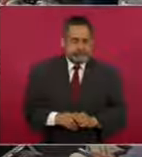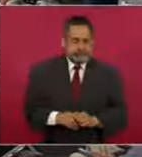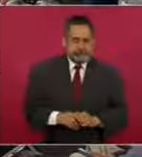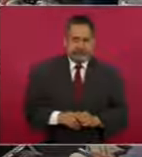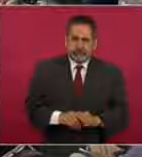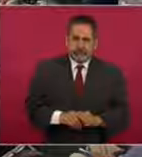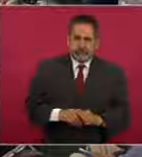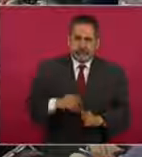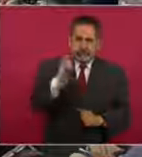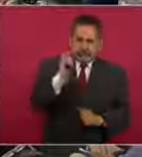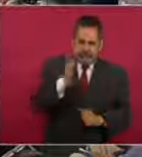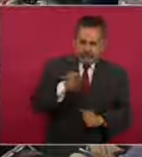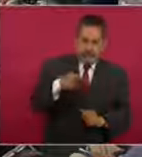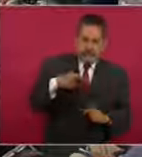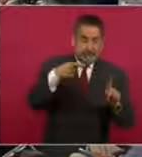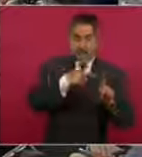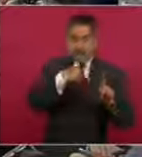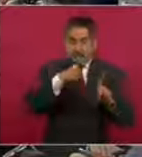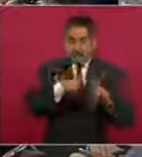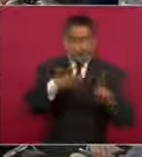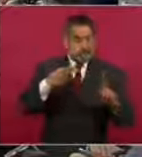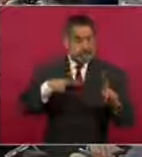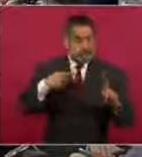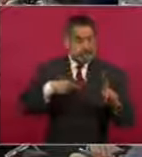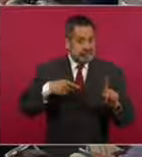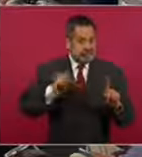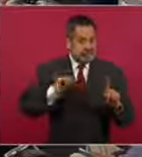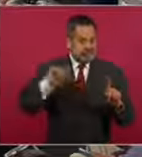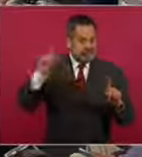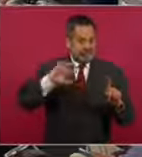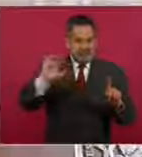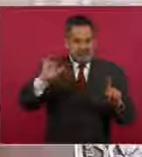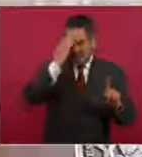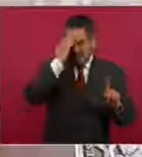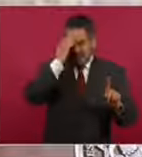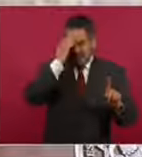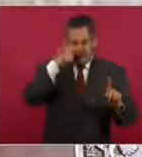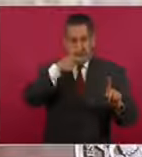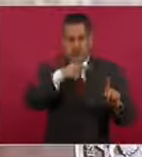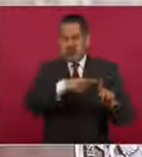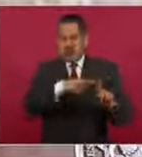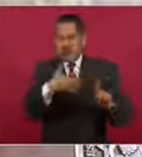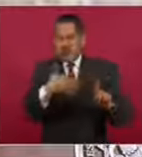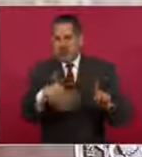se trata de un personaje, repito,